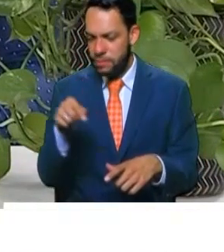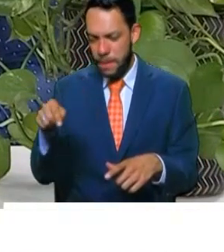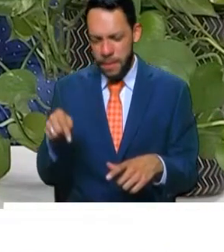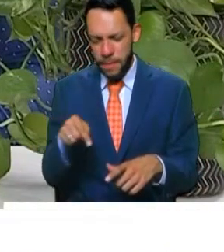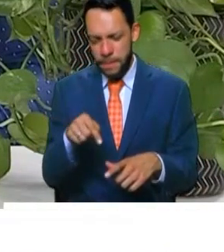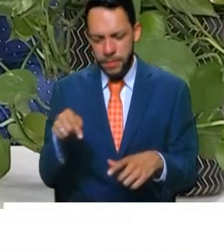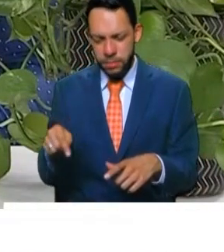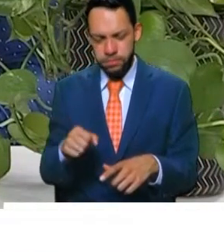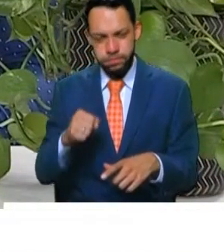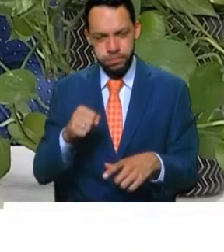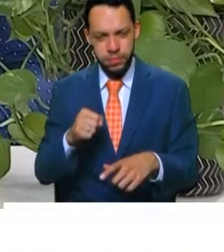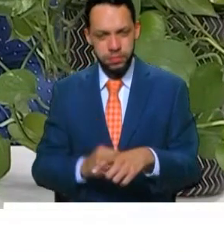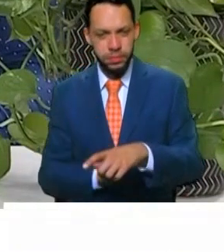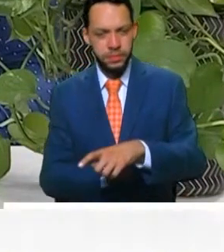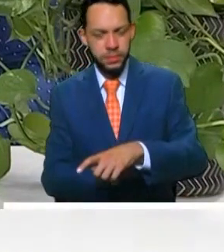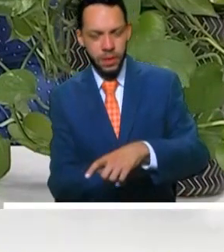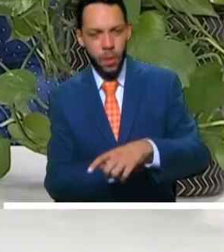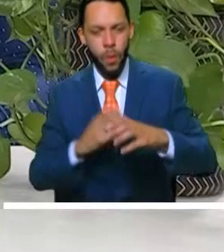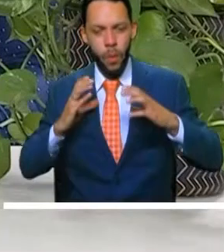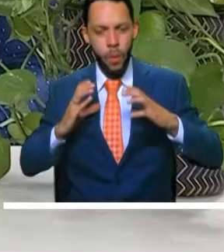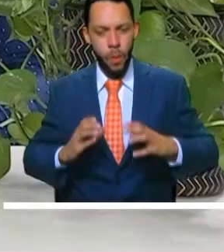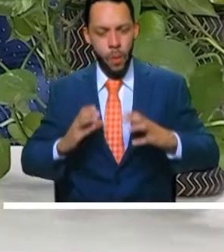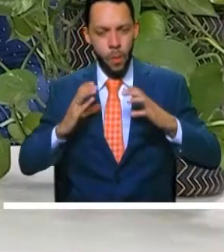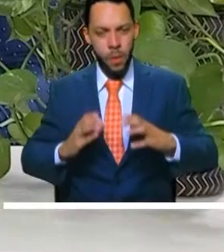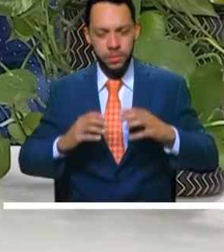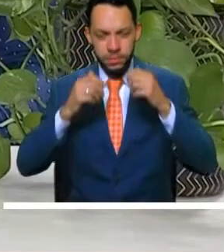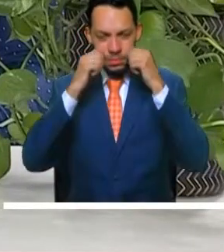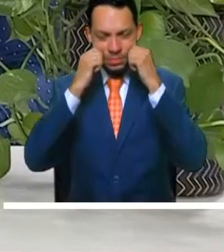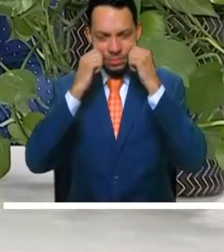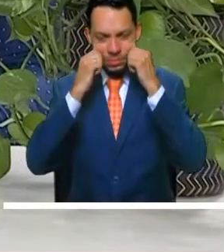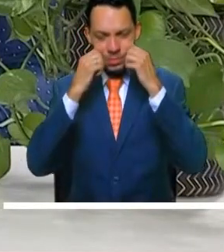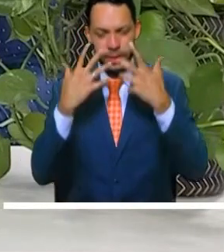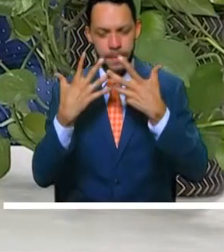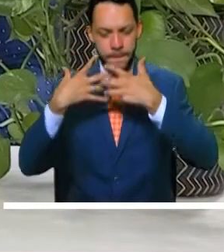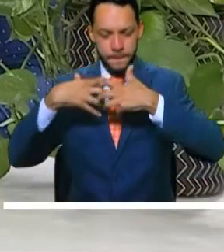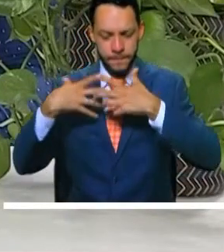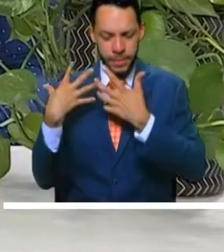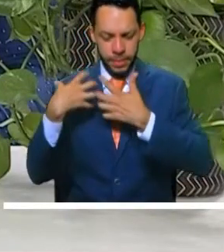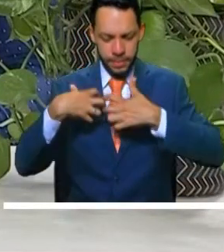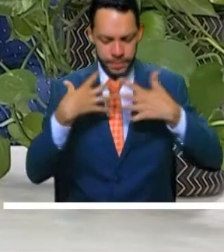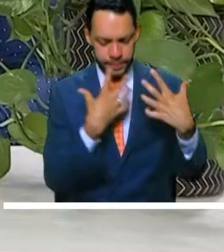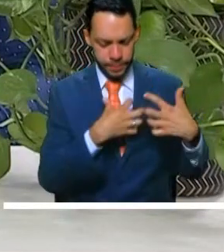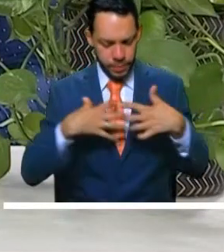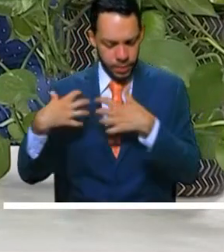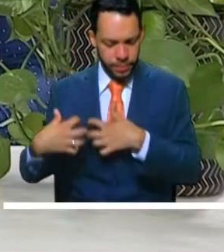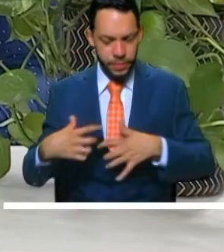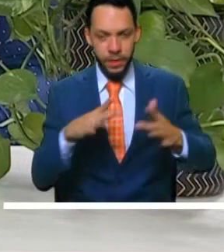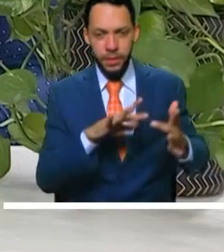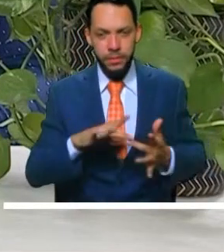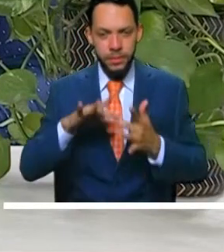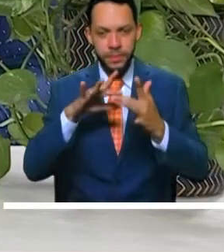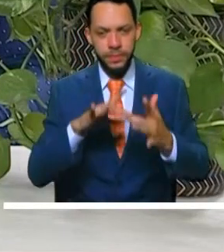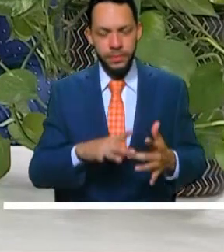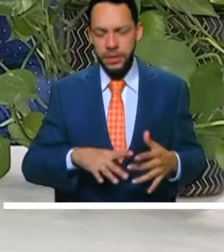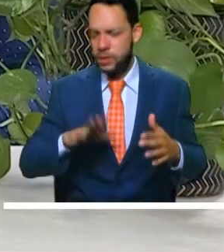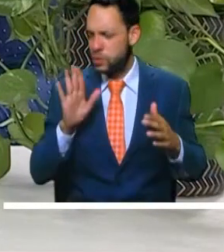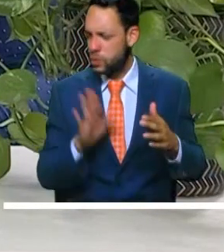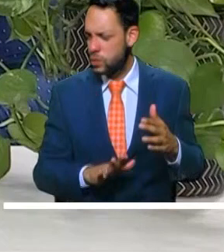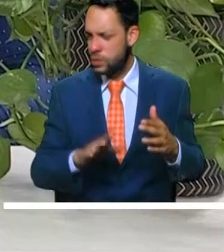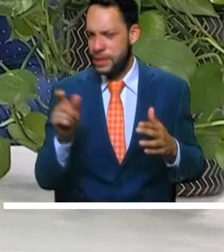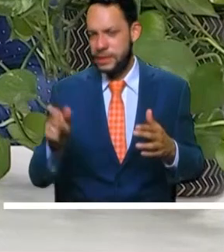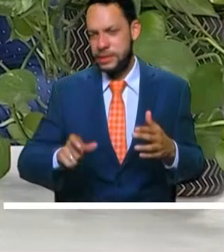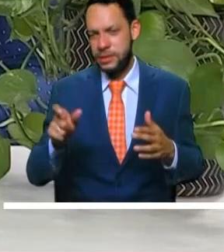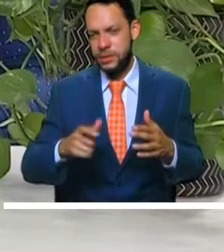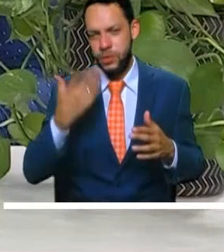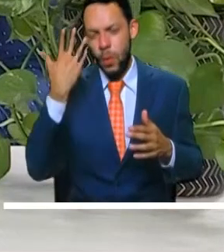para nutrir el cuerpo, que es la principal función, y recordar que tenemos elementos esenciales en el cuerpo que deben